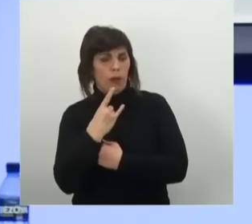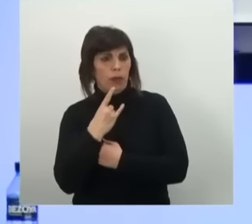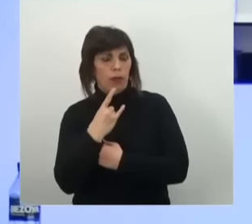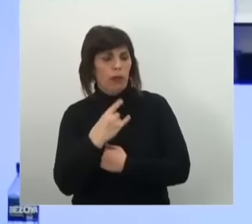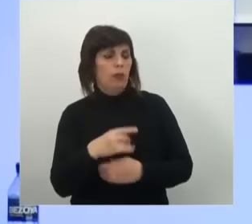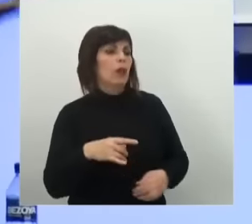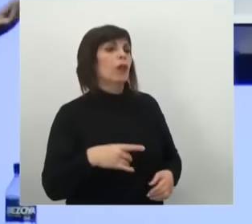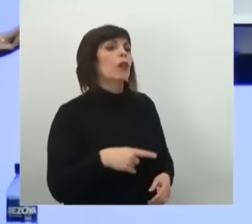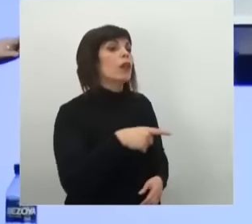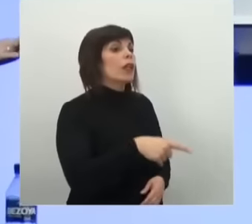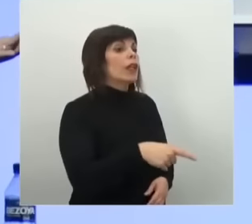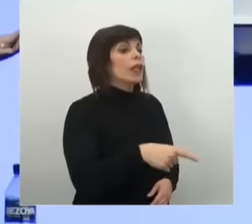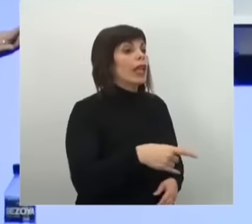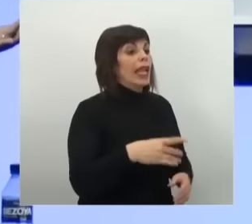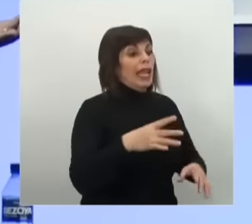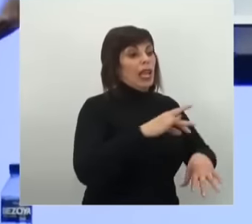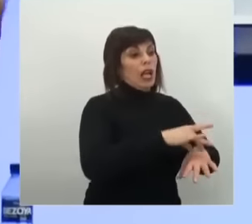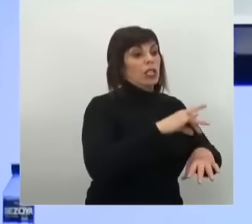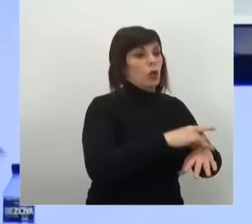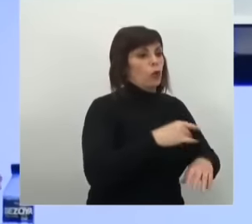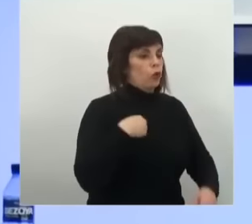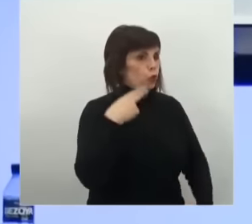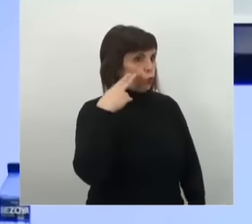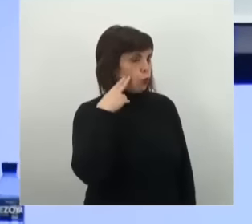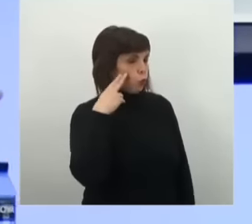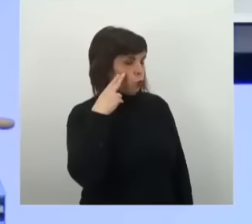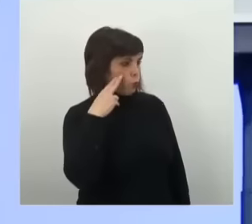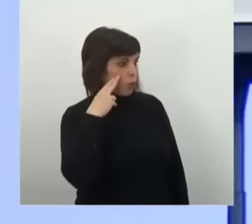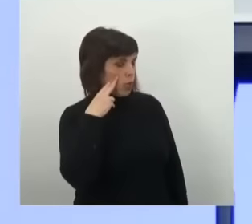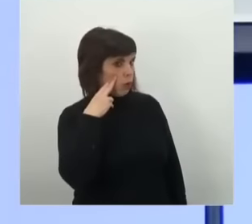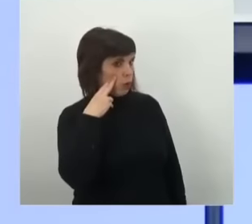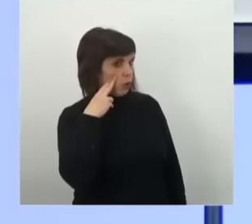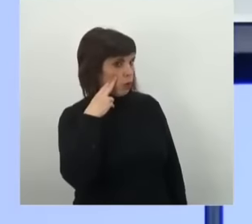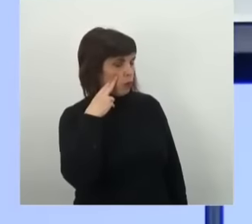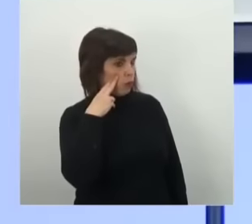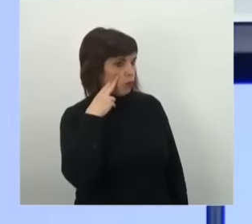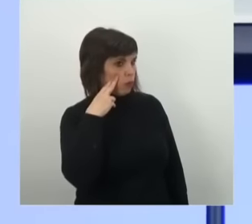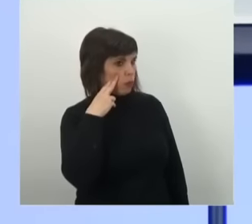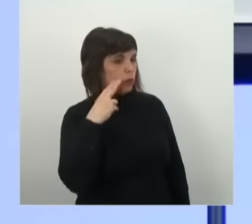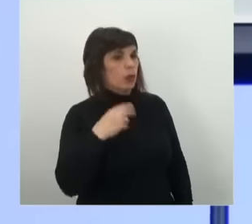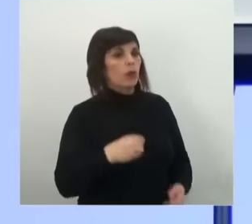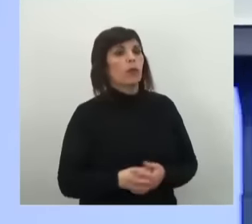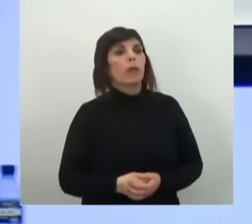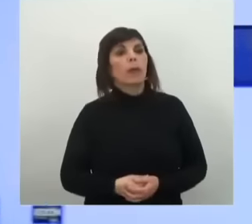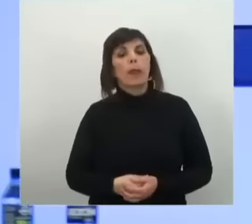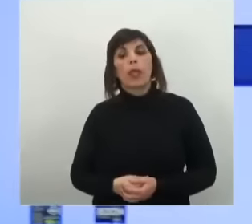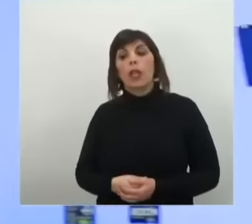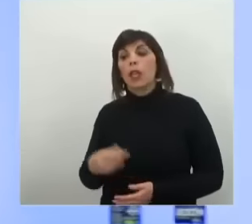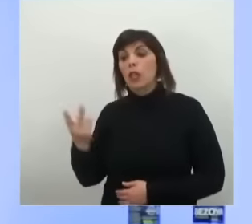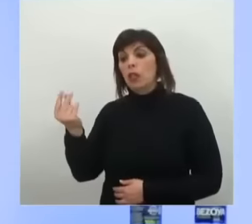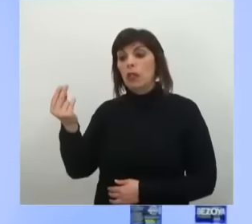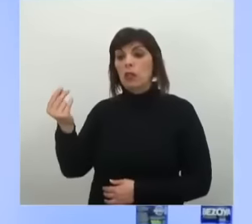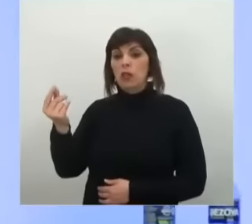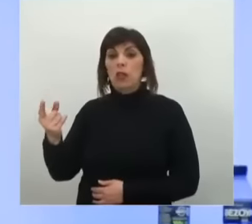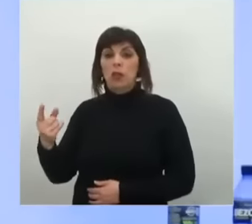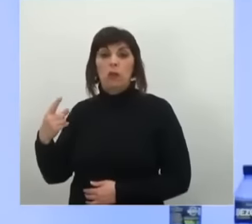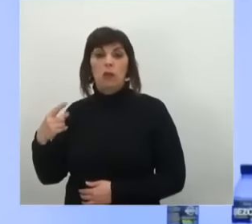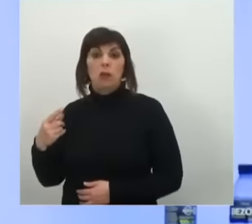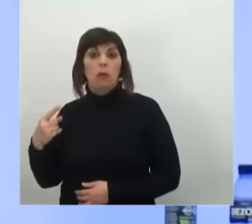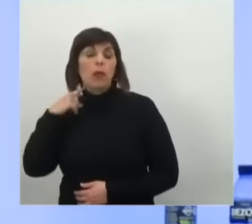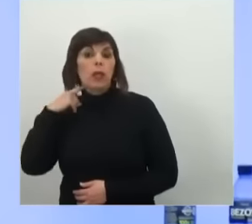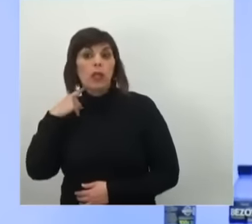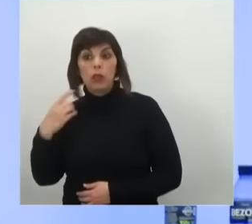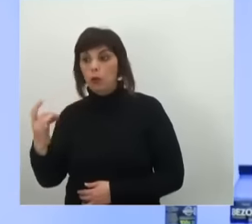no tenga miedo a morir cuando estuve ahí tenía miedo a morir y aquí tenía otro miedo que yo tenía que